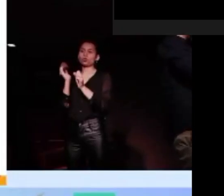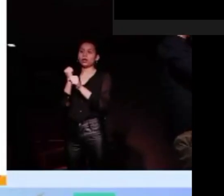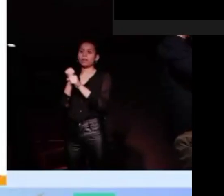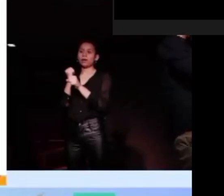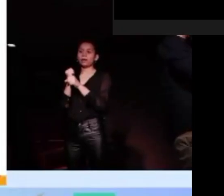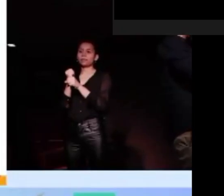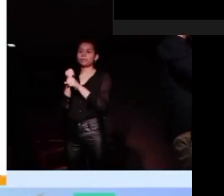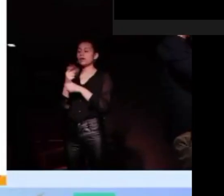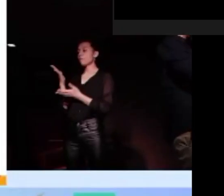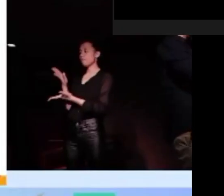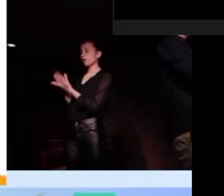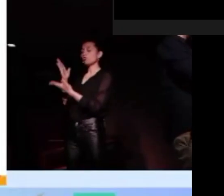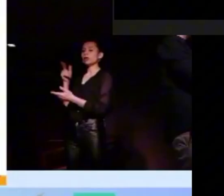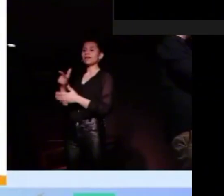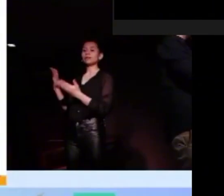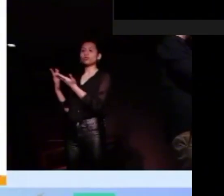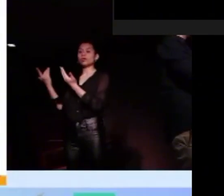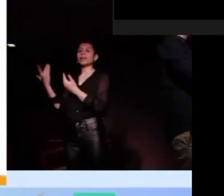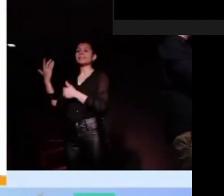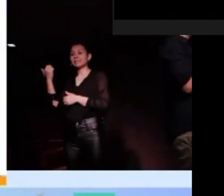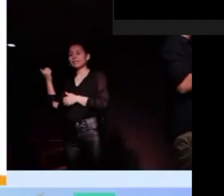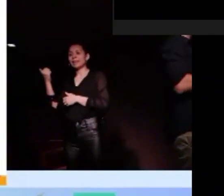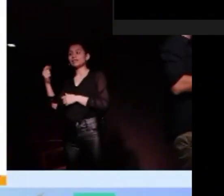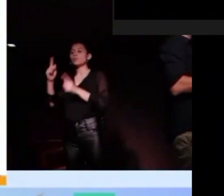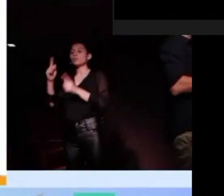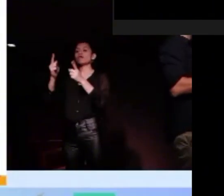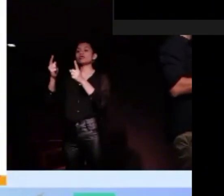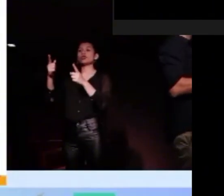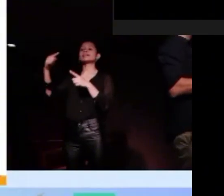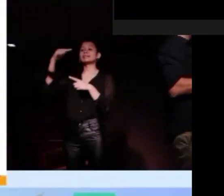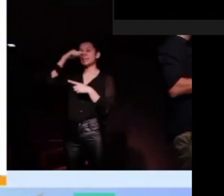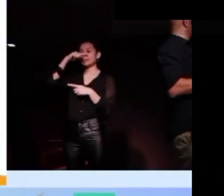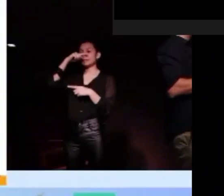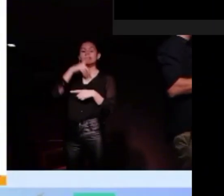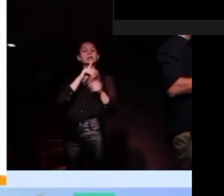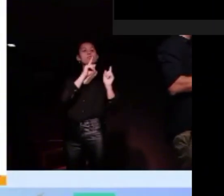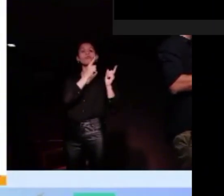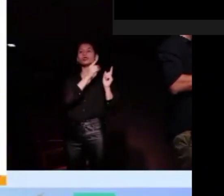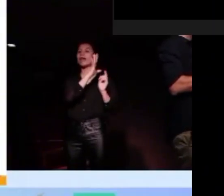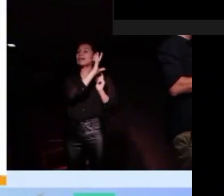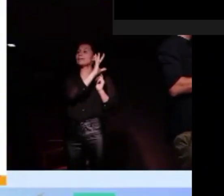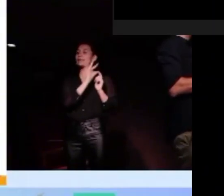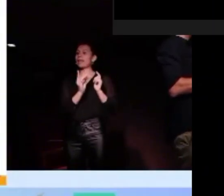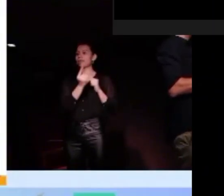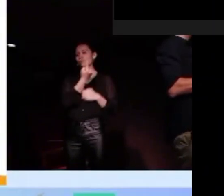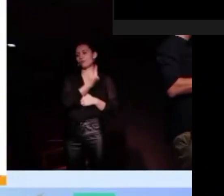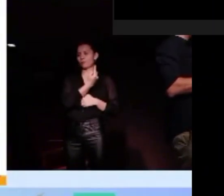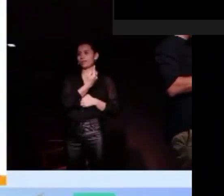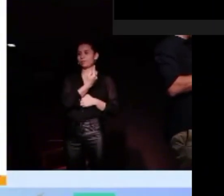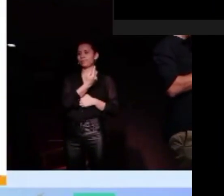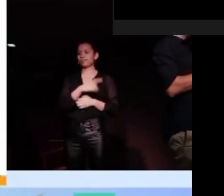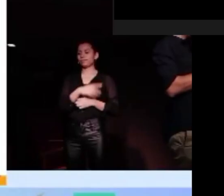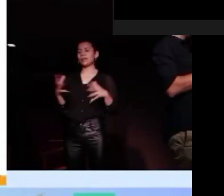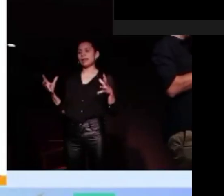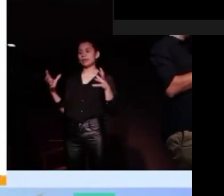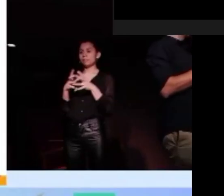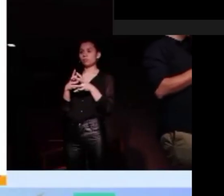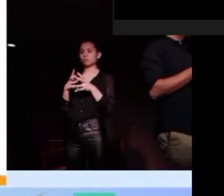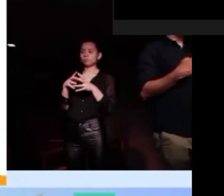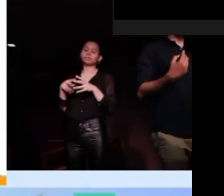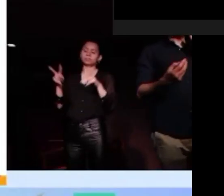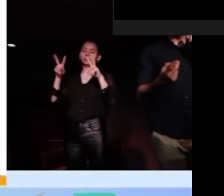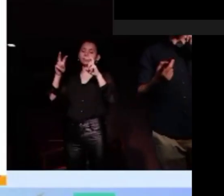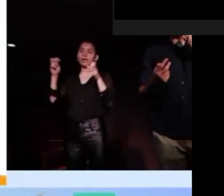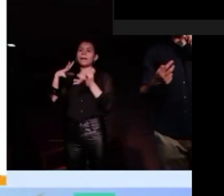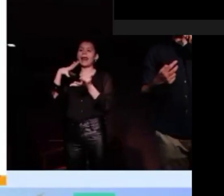6 estudiantes, 7 docentes, y acá dice una docente invitada en levaduras y fermentación, y en realidad